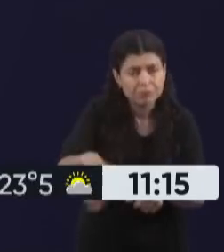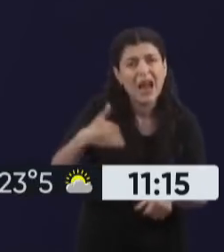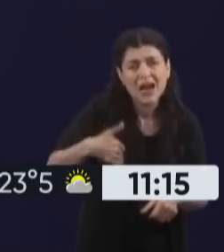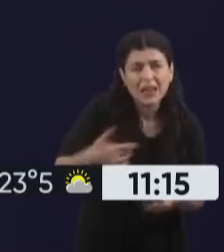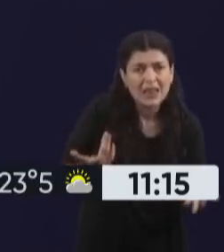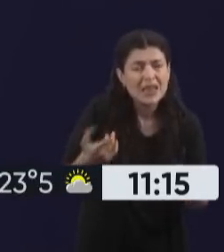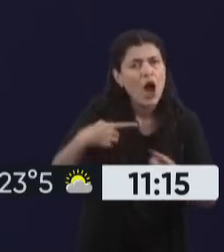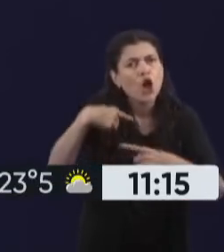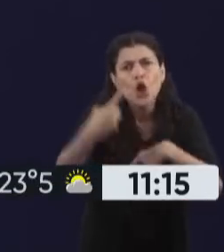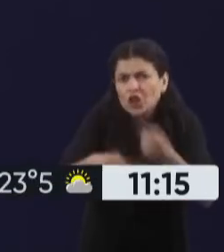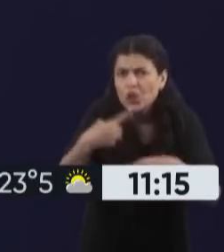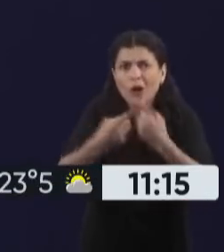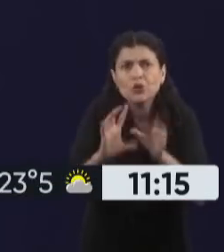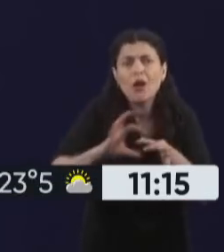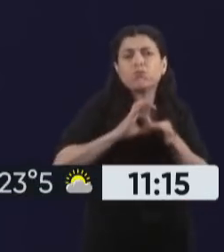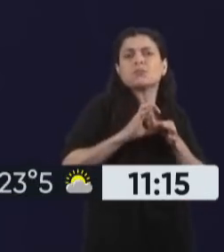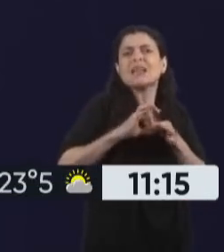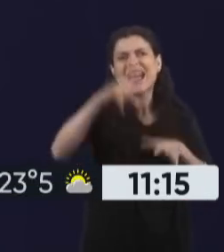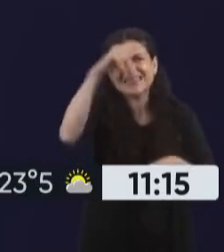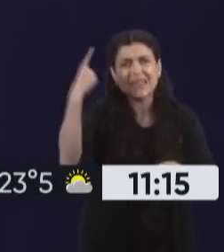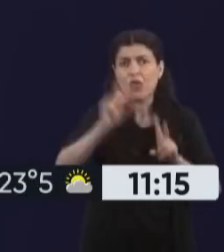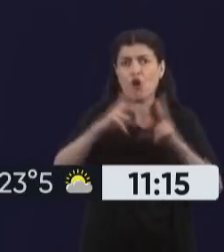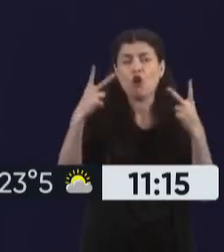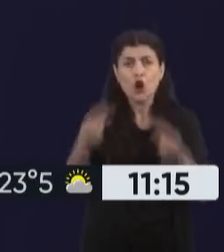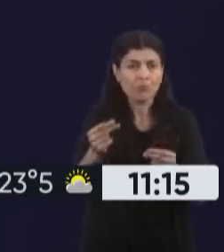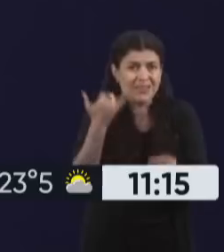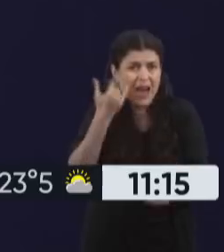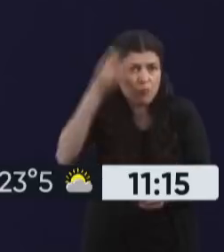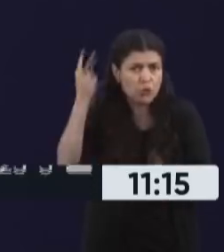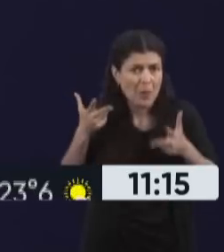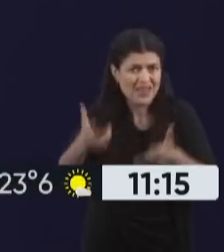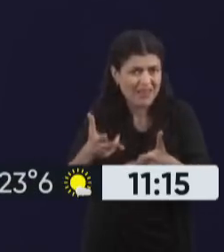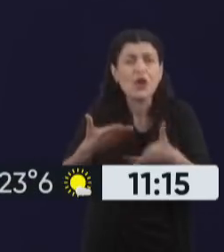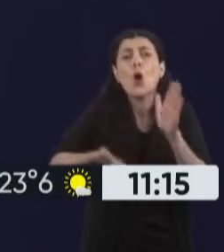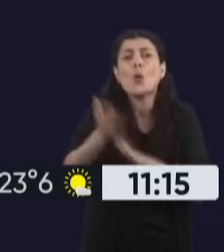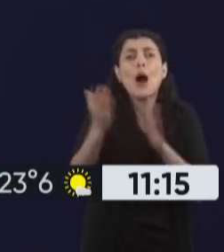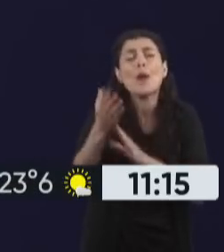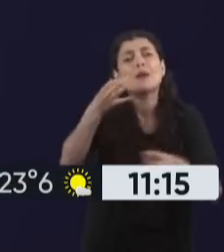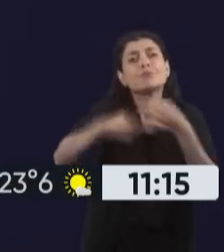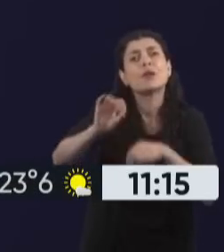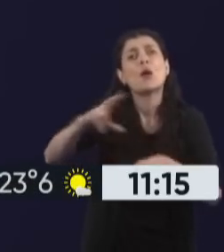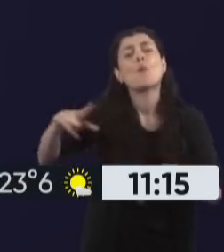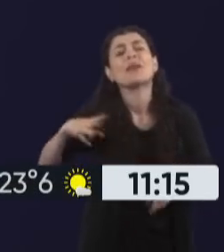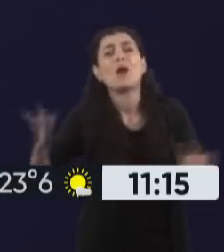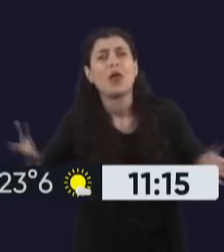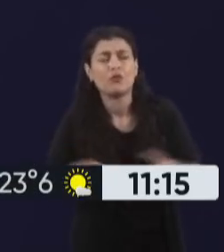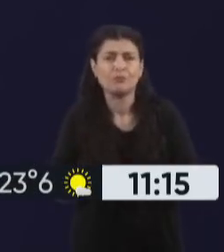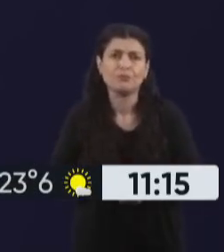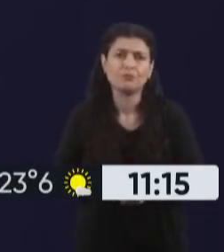va a seguir siendo parte del Estado argentino. Así que el camino es efectivamente ese.